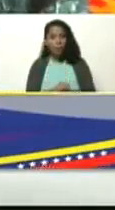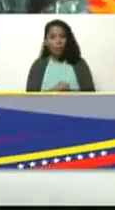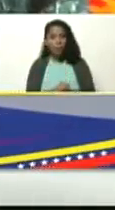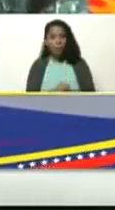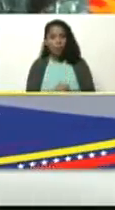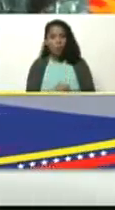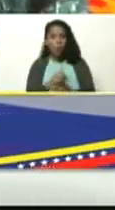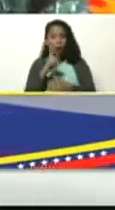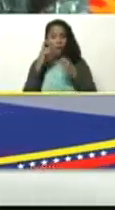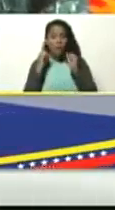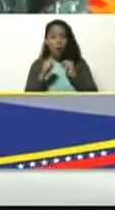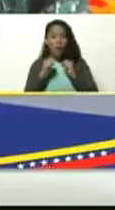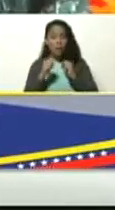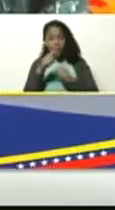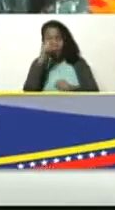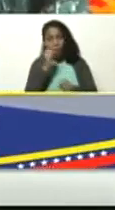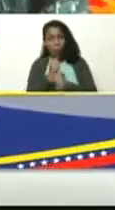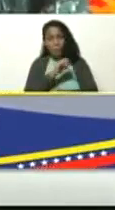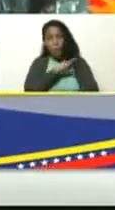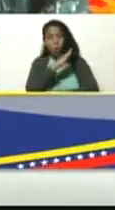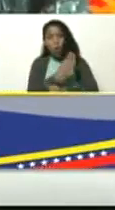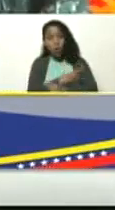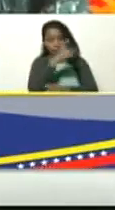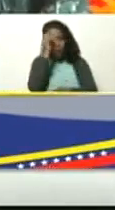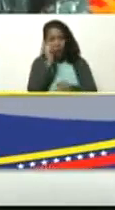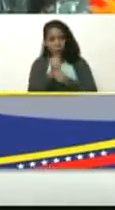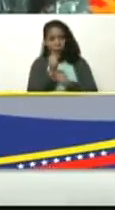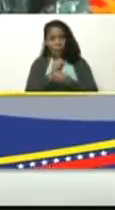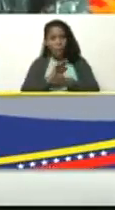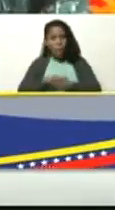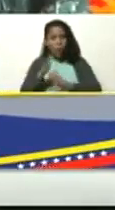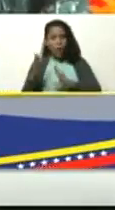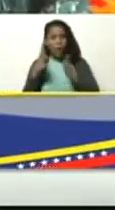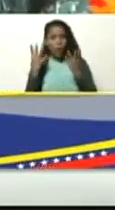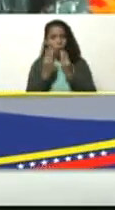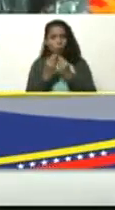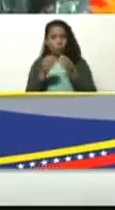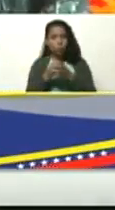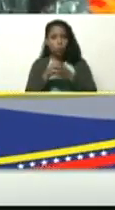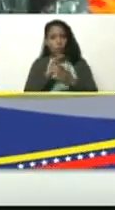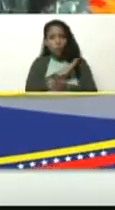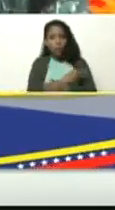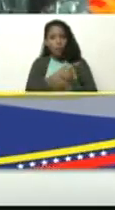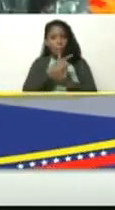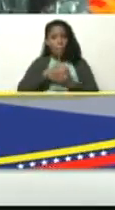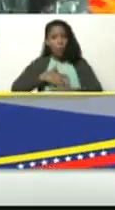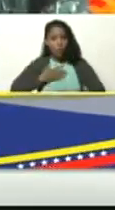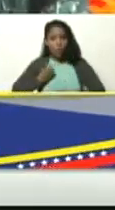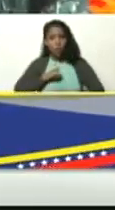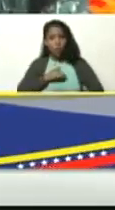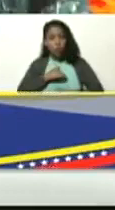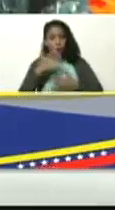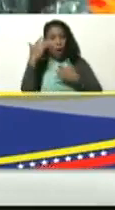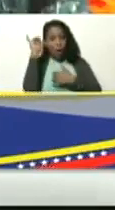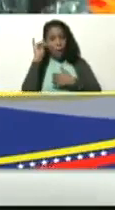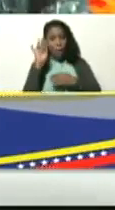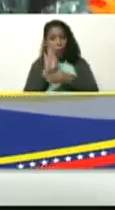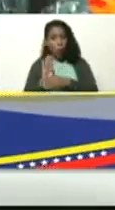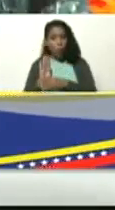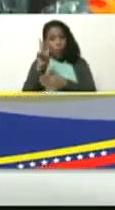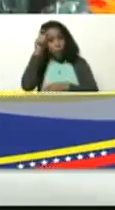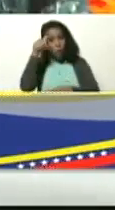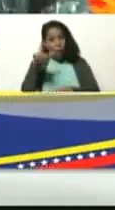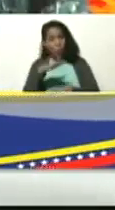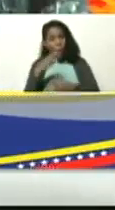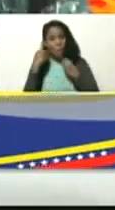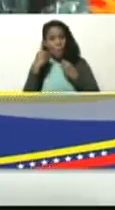una fuerza de trabajo, con un poder de trabajo, porque el colectivo, la fuerza y el poder que somos nosotros es para cuidar al pueblo, es